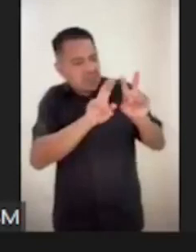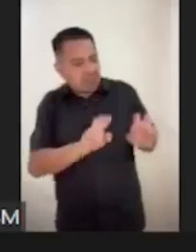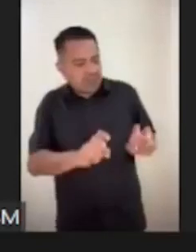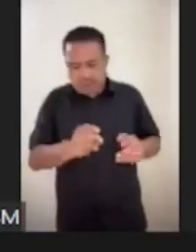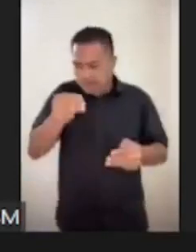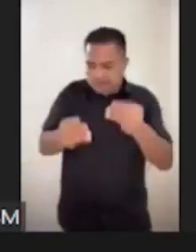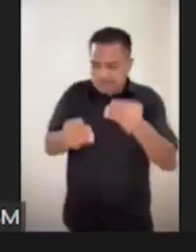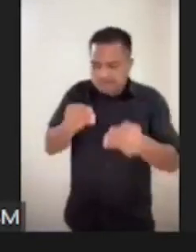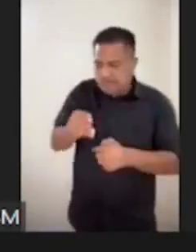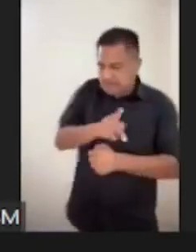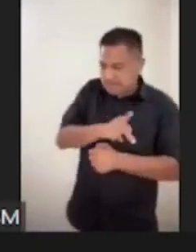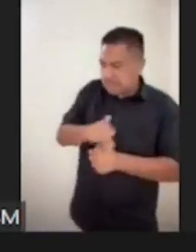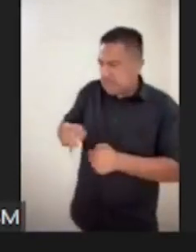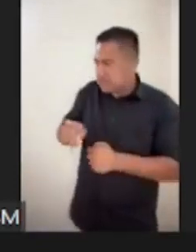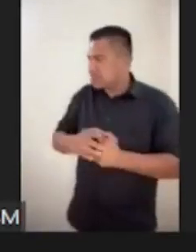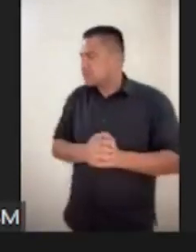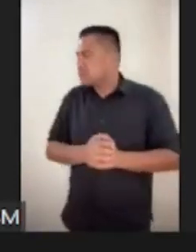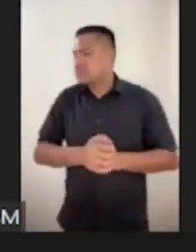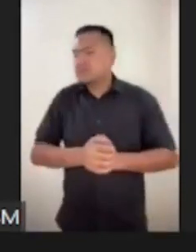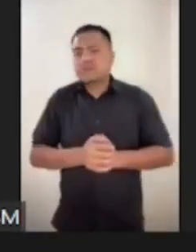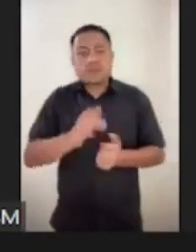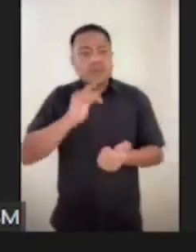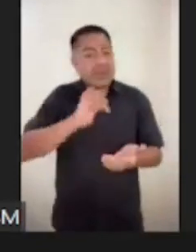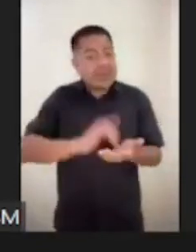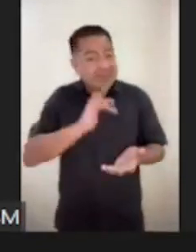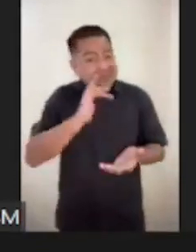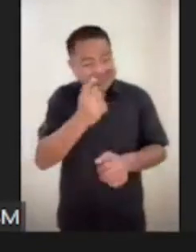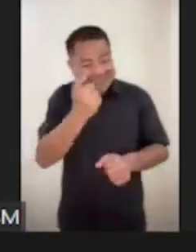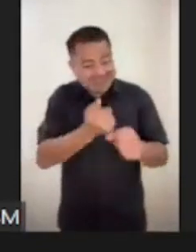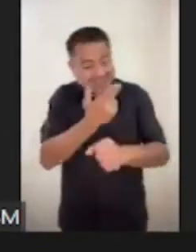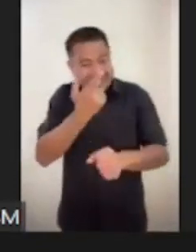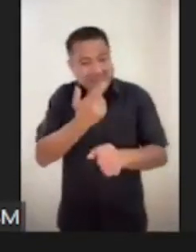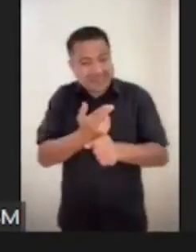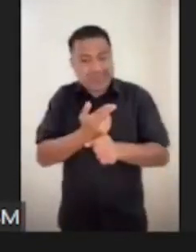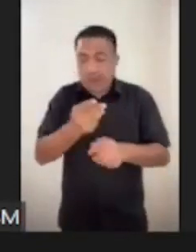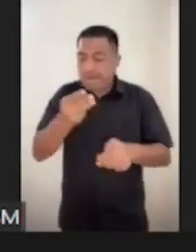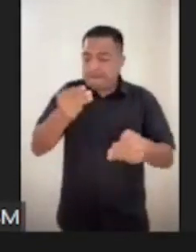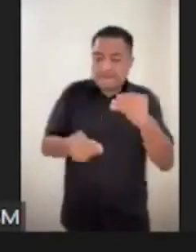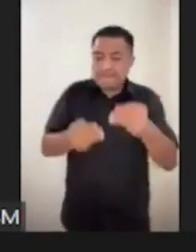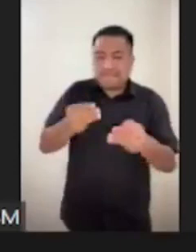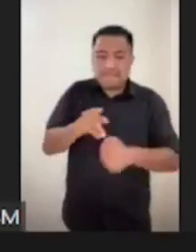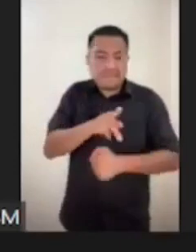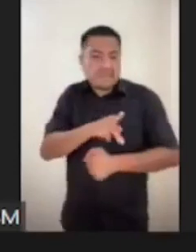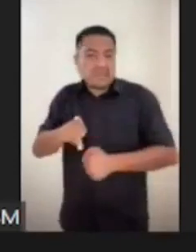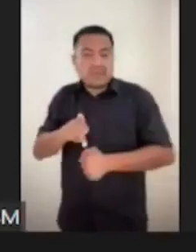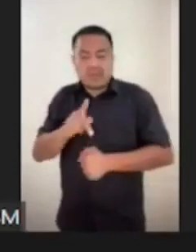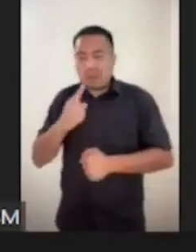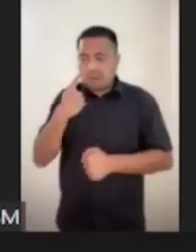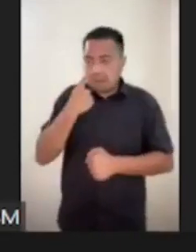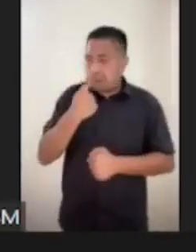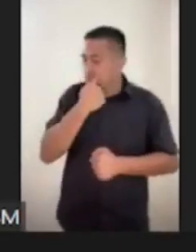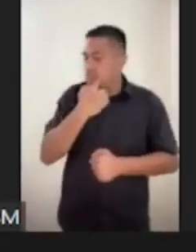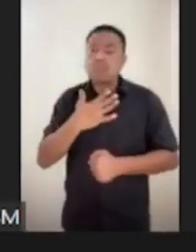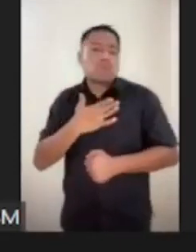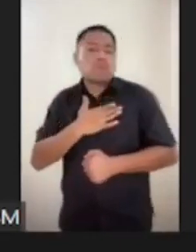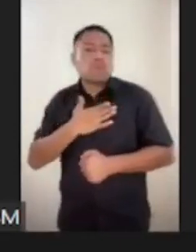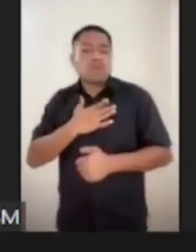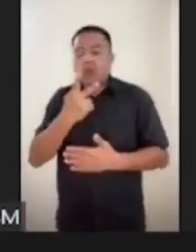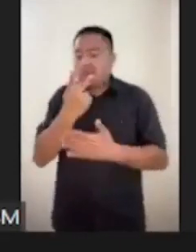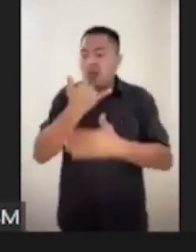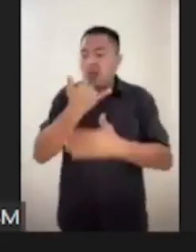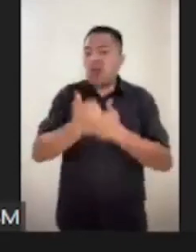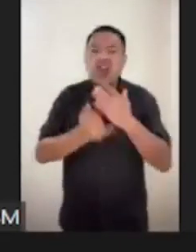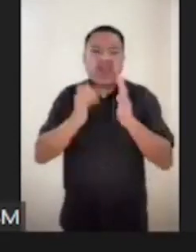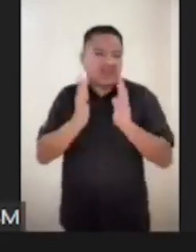señor magistrado. Gracias, secretario. Magistradas, magistrado, está a nuestra consideración el proyecto del que se ha